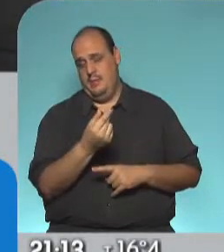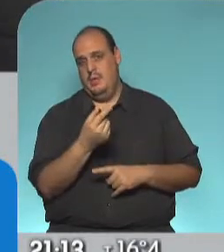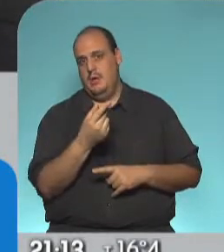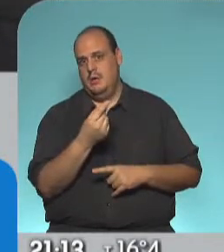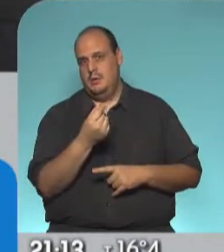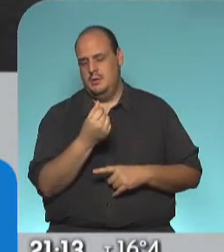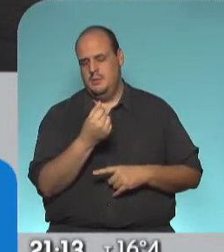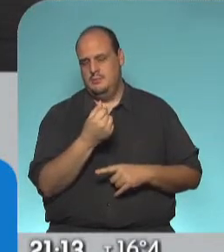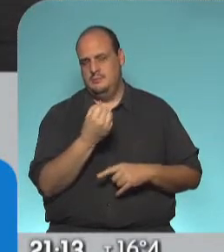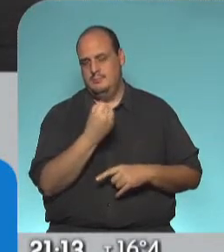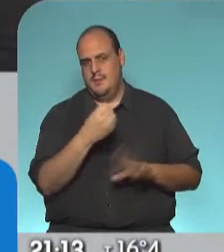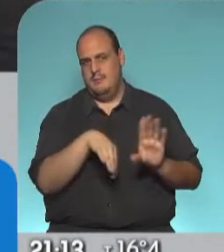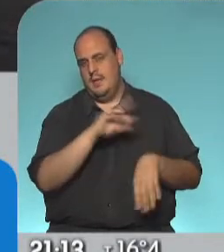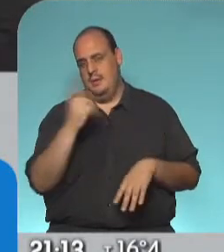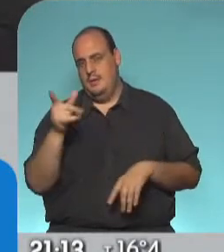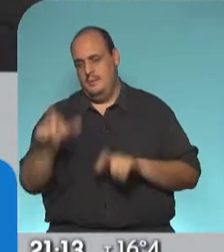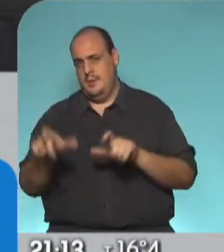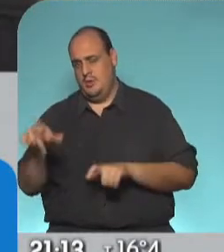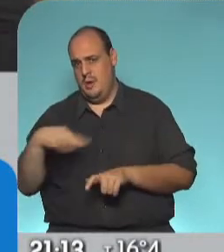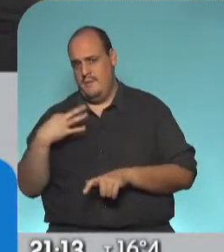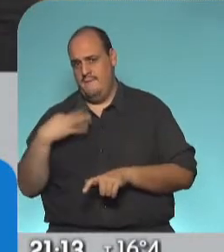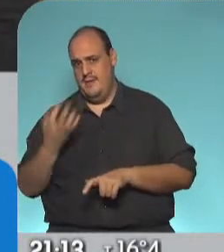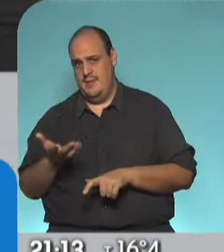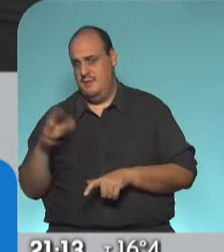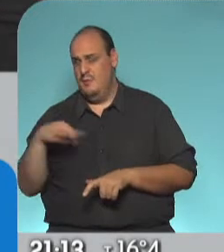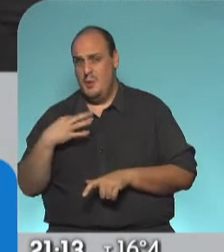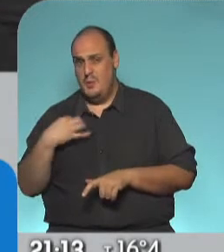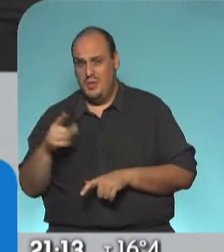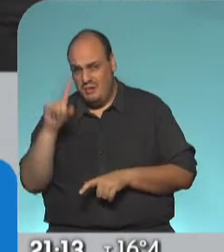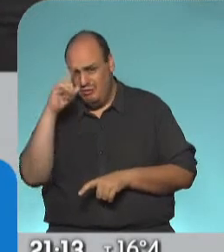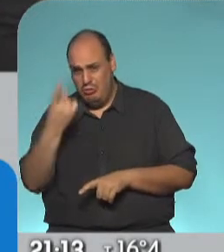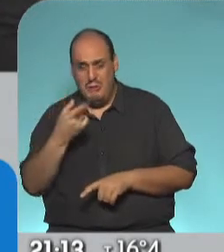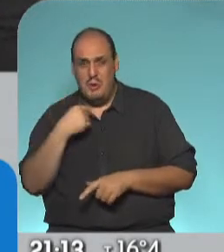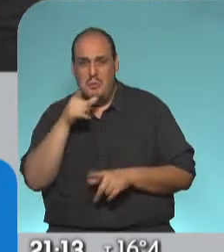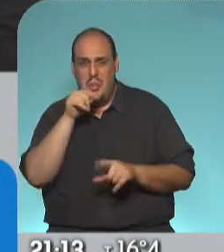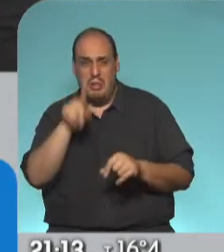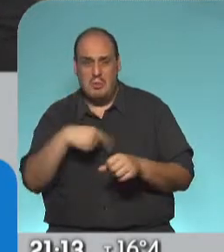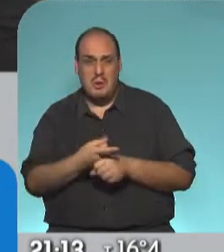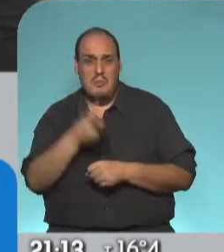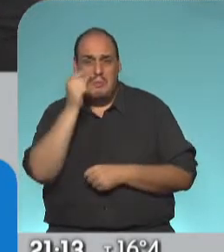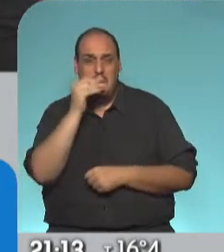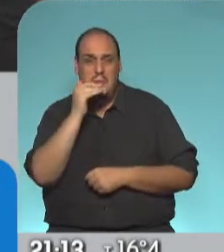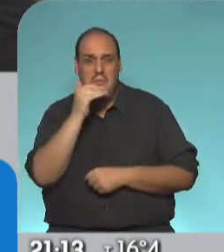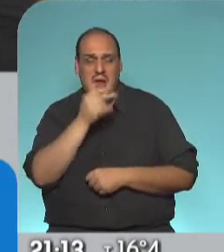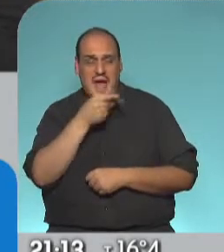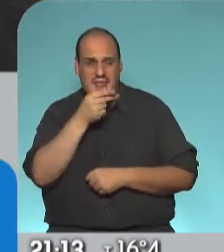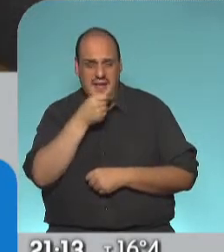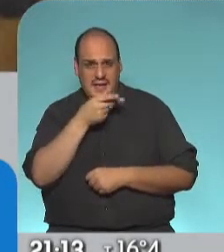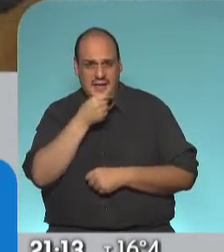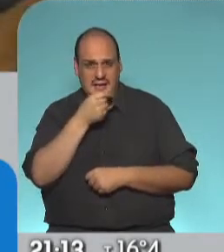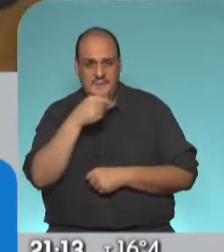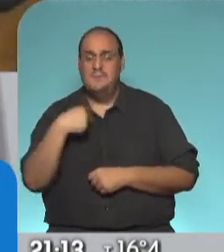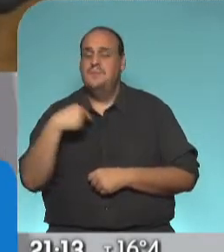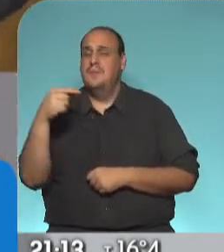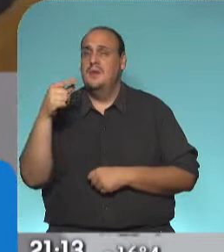avanza sobre la vida de personas que realmente no son autoválidas, que ni siquiera se pueden quejar porque mi papá ya no hablaba, o sea, cuando me veía a